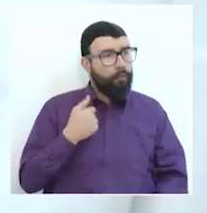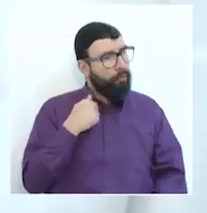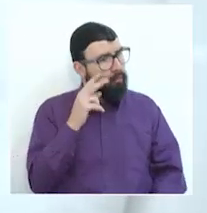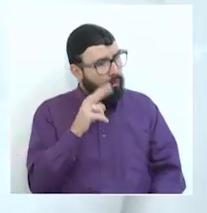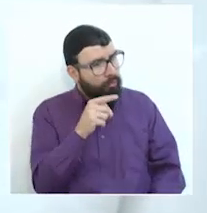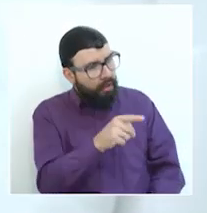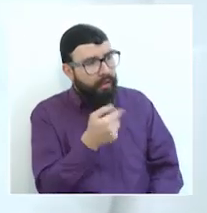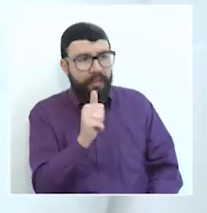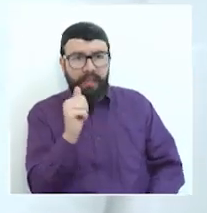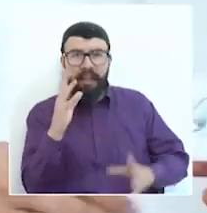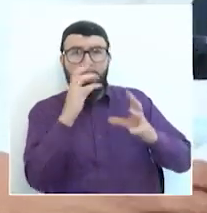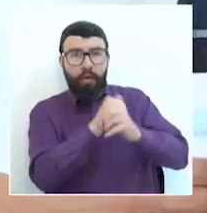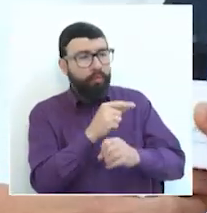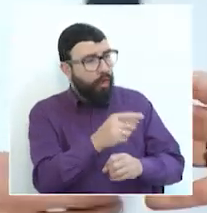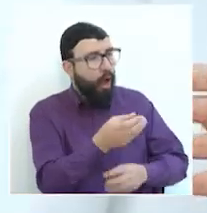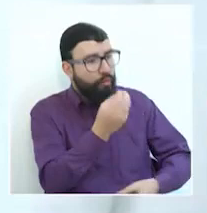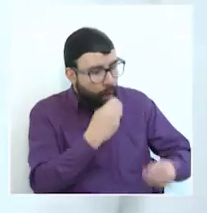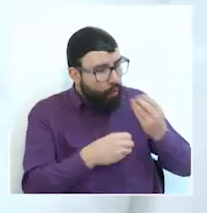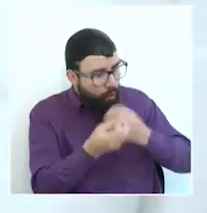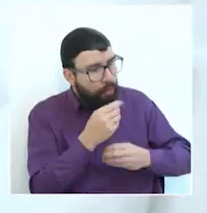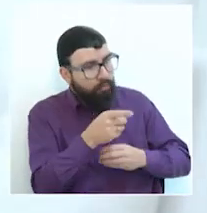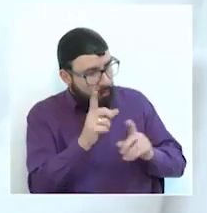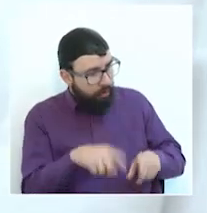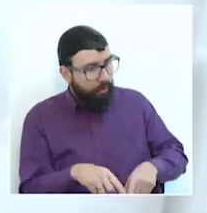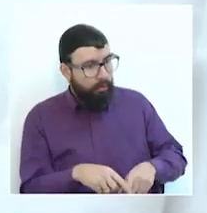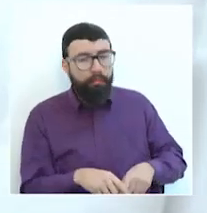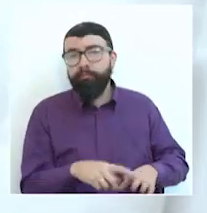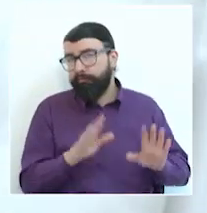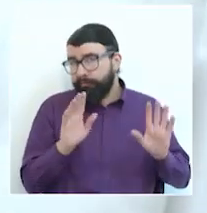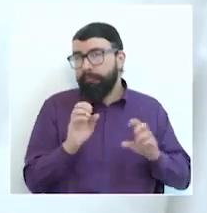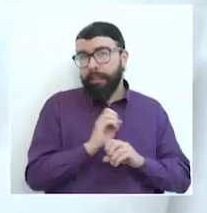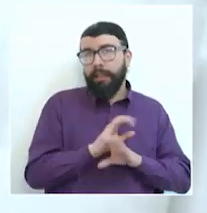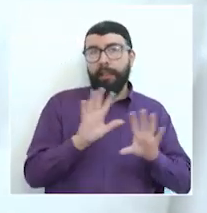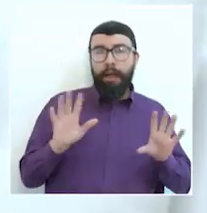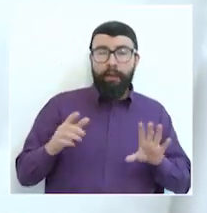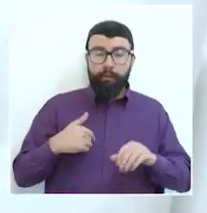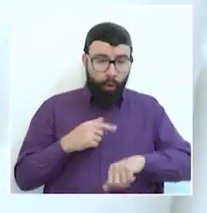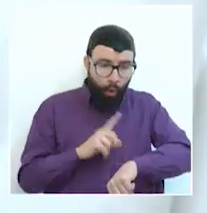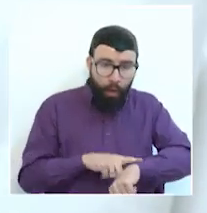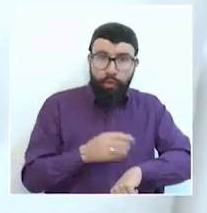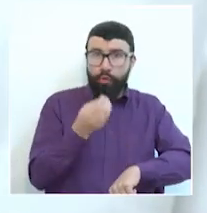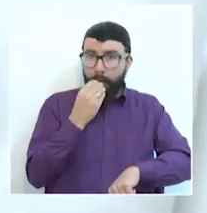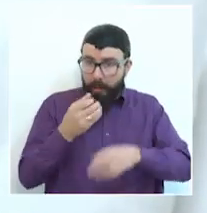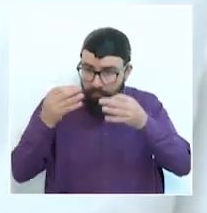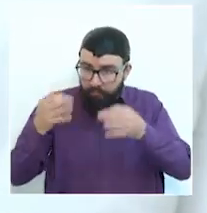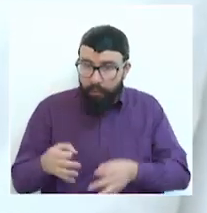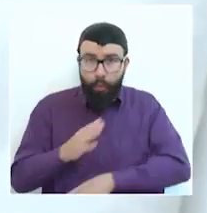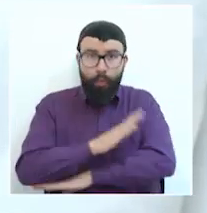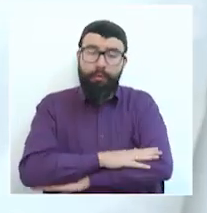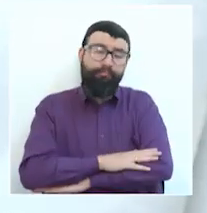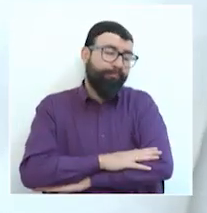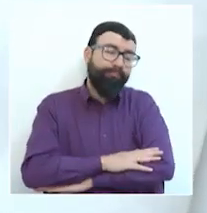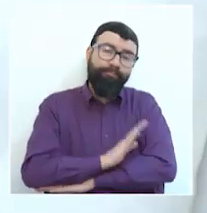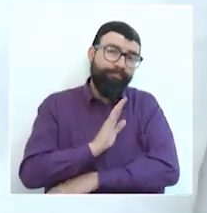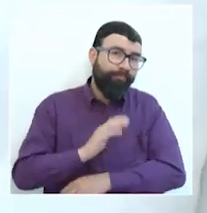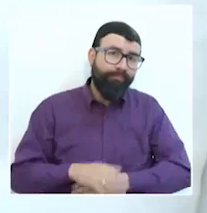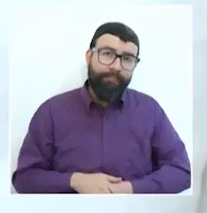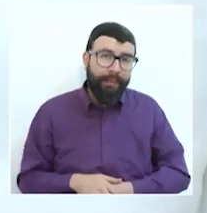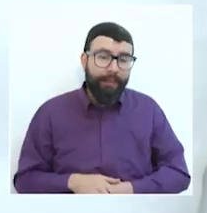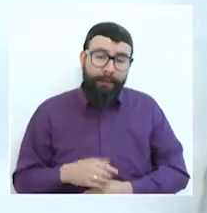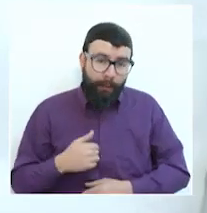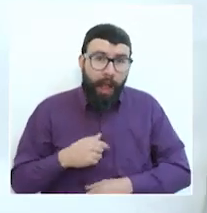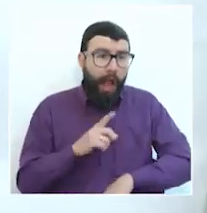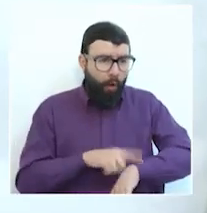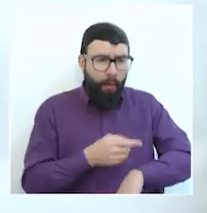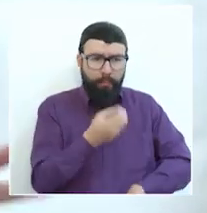después de las 10 de la noche. Sí, claro. En el tema de los horarios de la comida, sí tengo que confesarle que no son